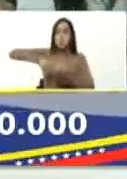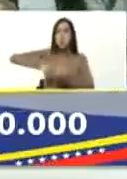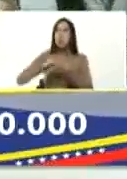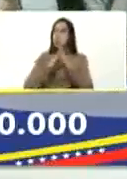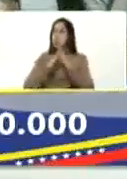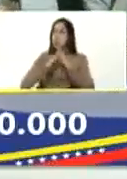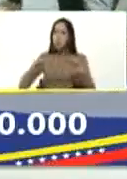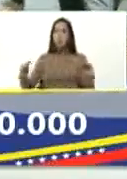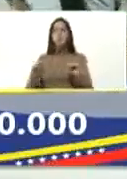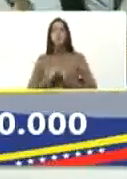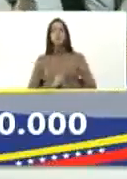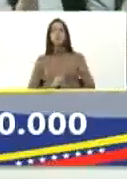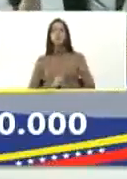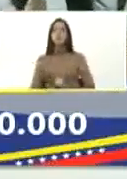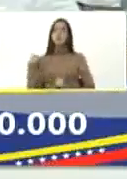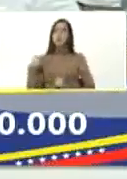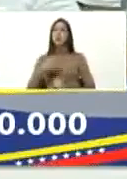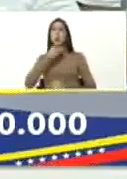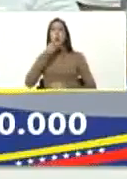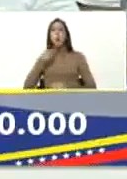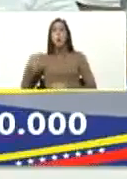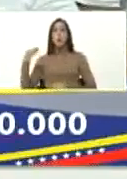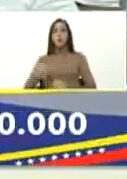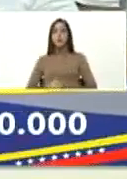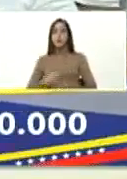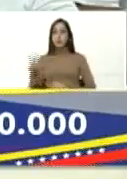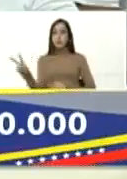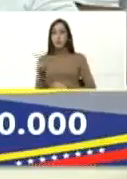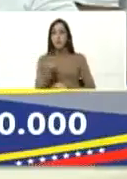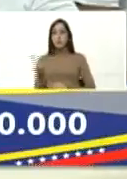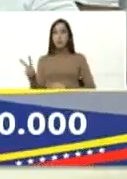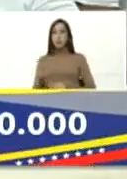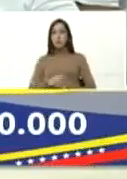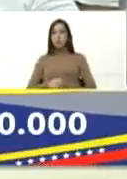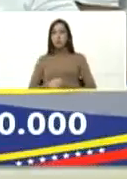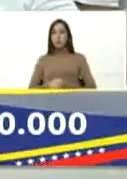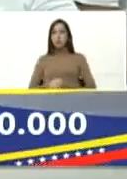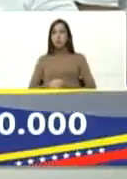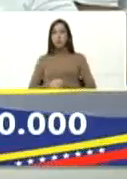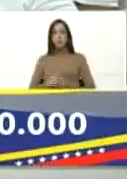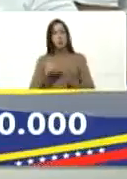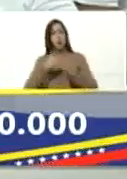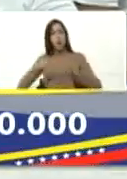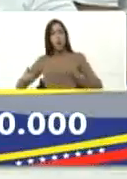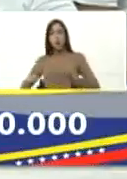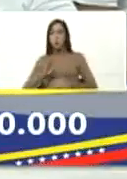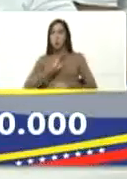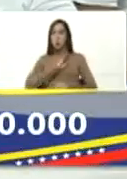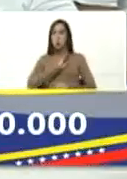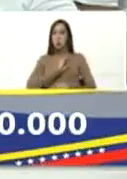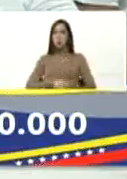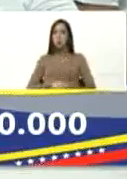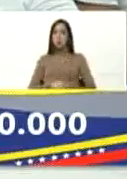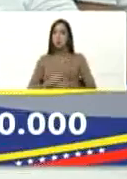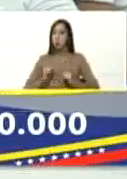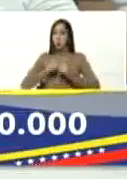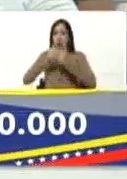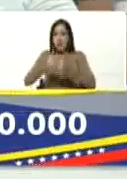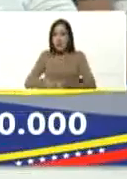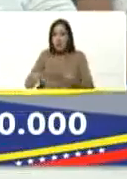tienen millones de jóvenes de Venezuela. Son derechos. Y yo decía, bueno, ¿cuándo empezó